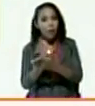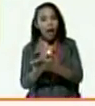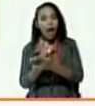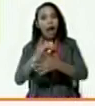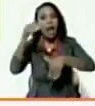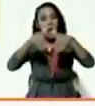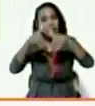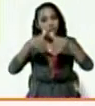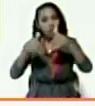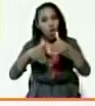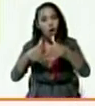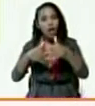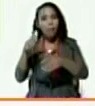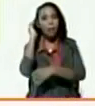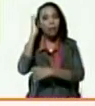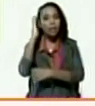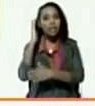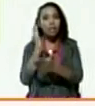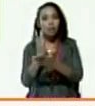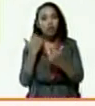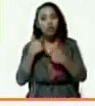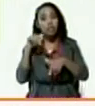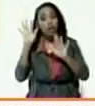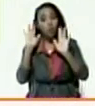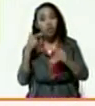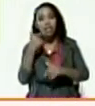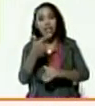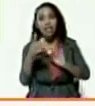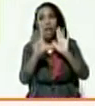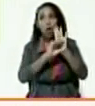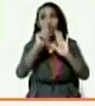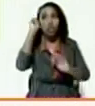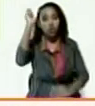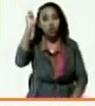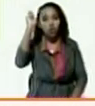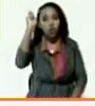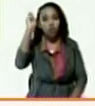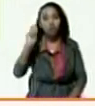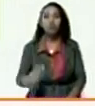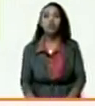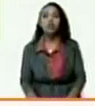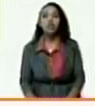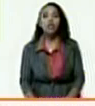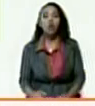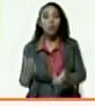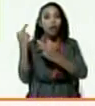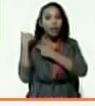parlamentarias según esta constitución que tenemos acá. Corresponde.